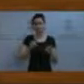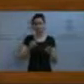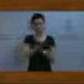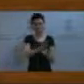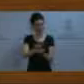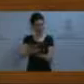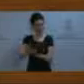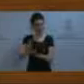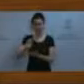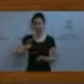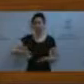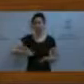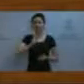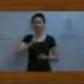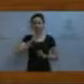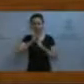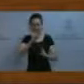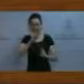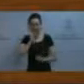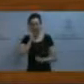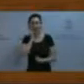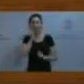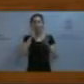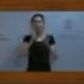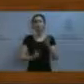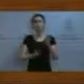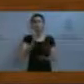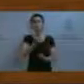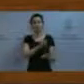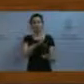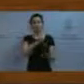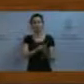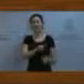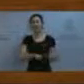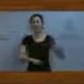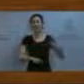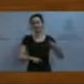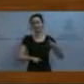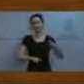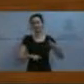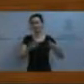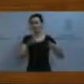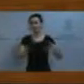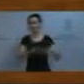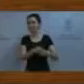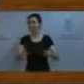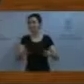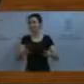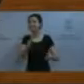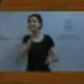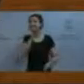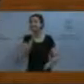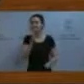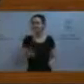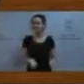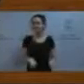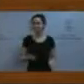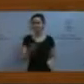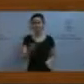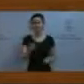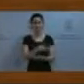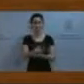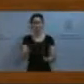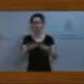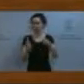por sentencias, reclamaciones, en sentencias de juicios de expropiación solo en 3 actuaciones. 20 millones que no están cerrados, es decir, 20 millones de desfase en